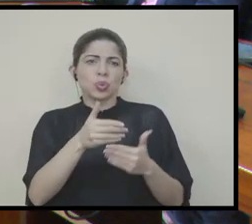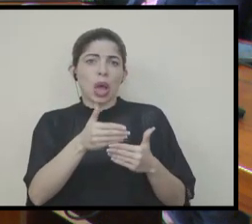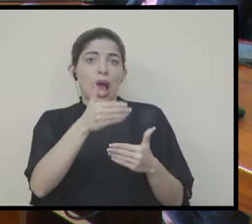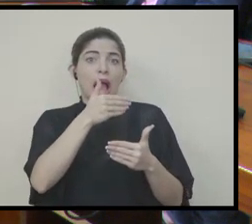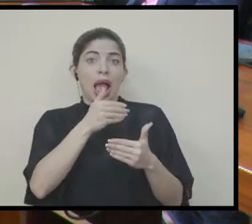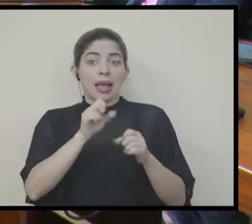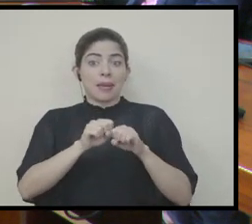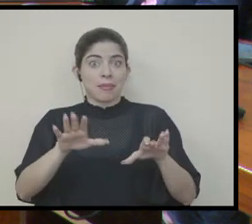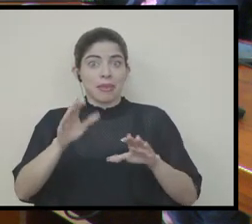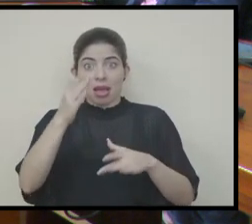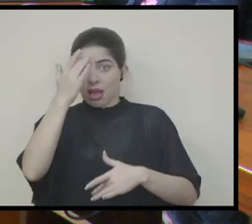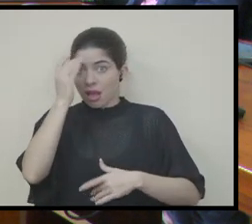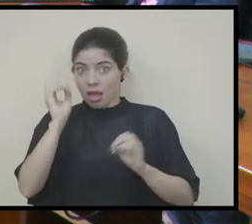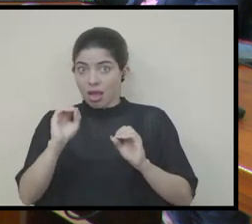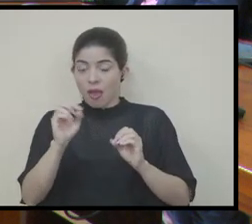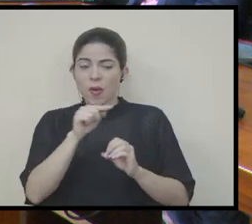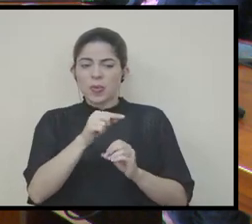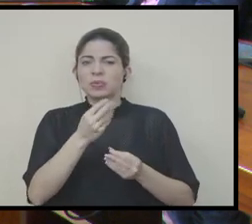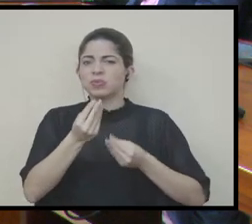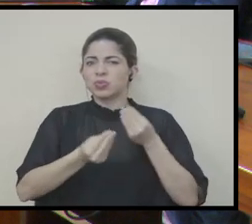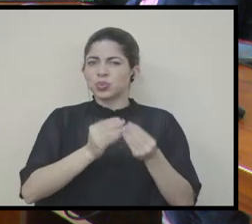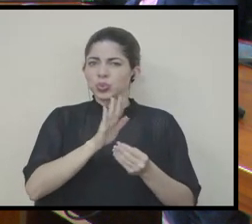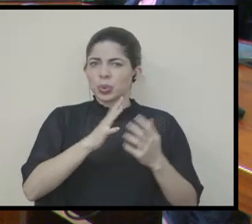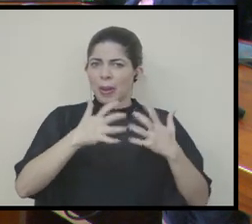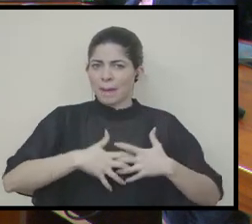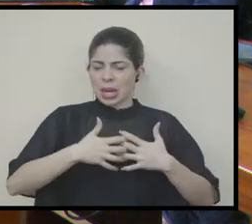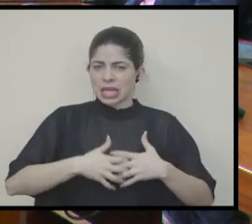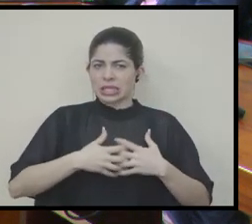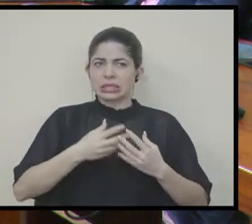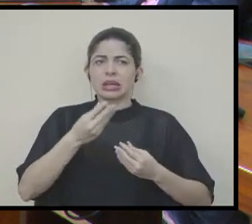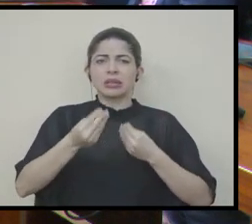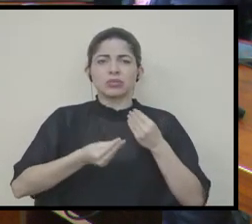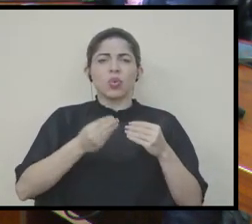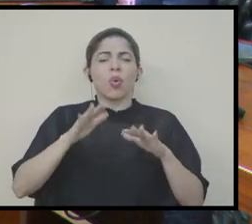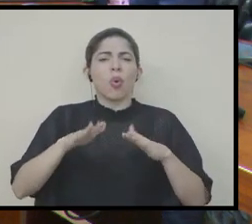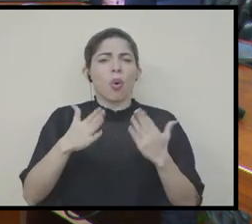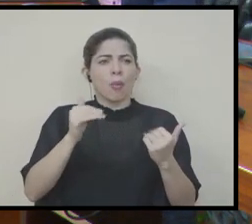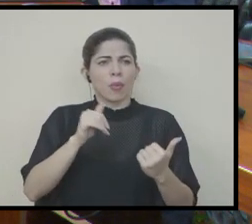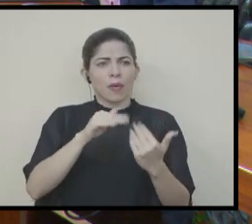de la pandemia usted en su empresa y qué ocurrió y cómo lo ha afrontado?